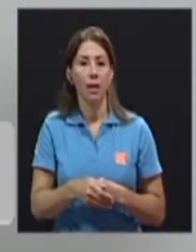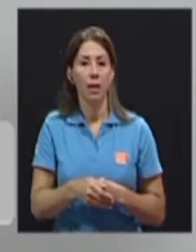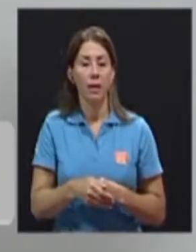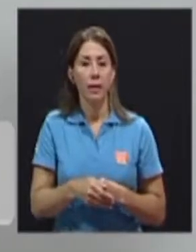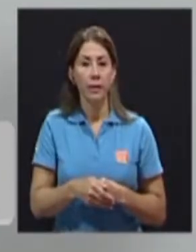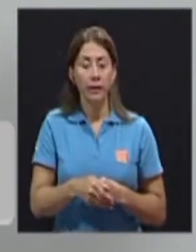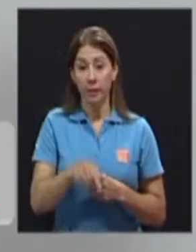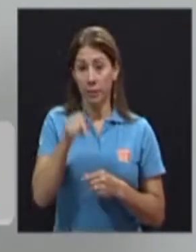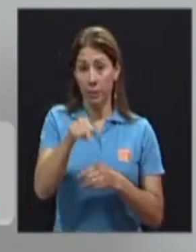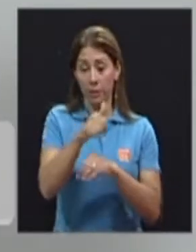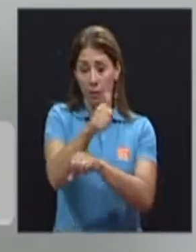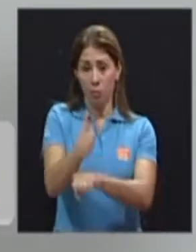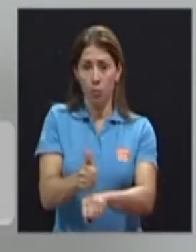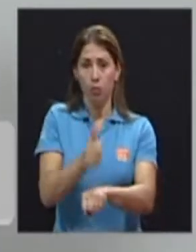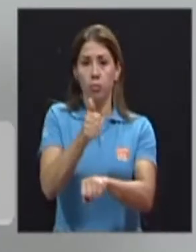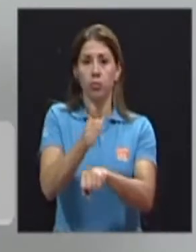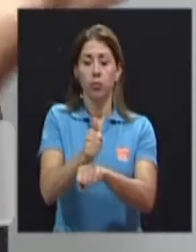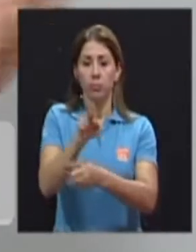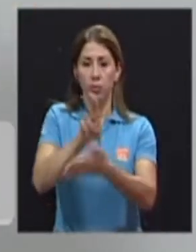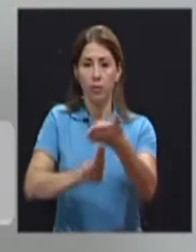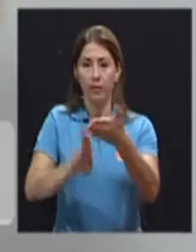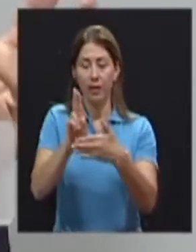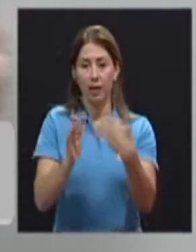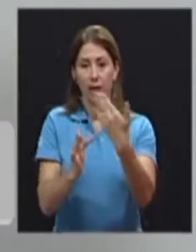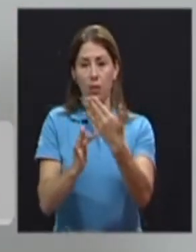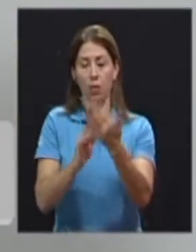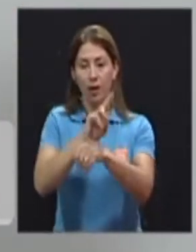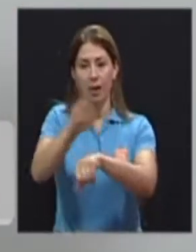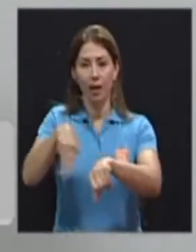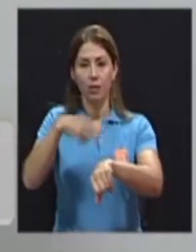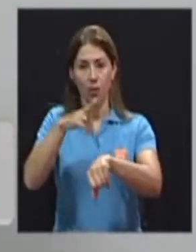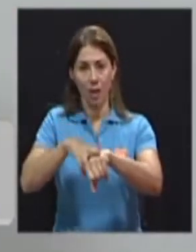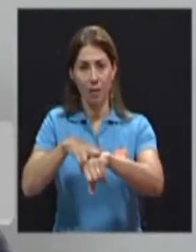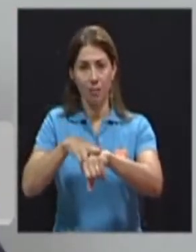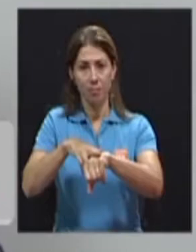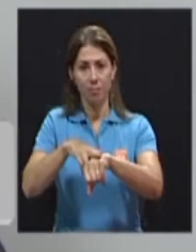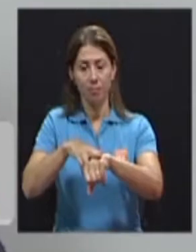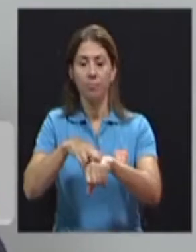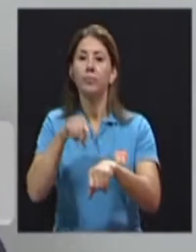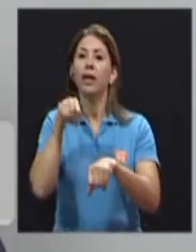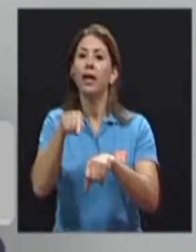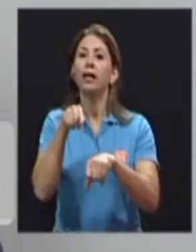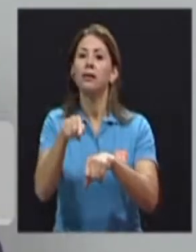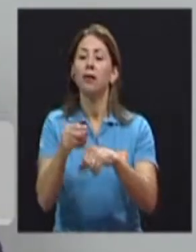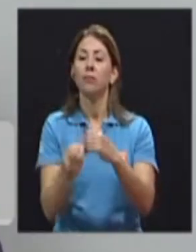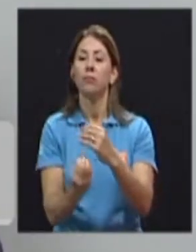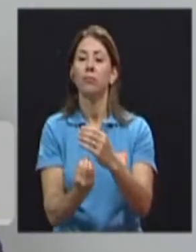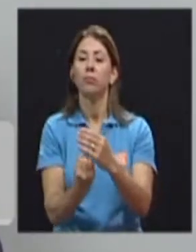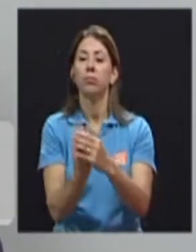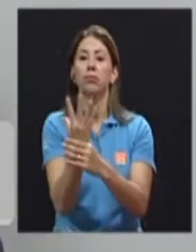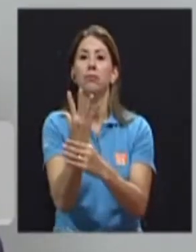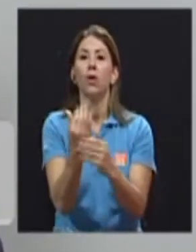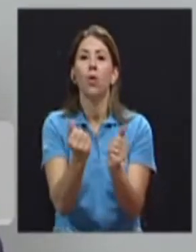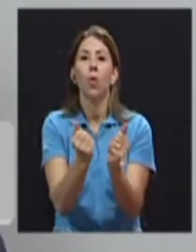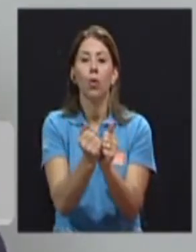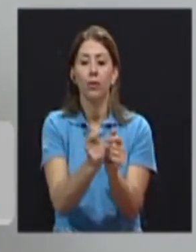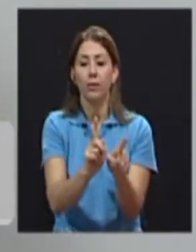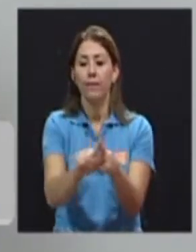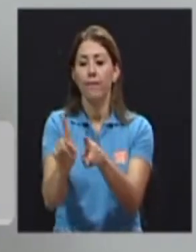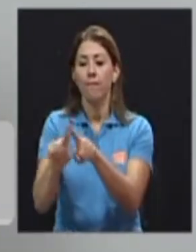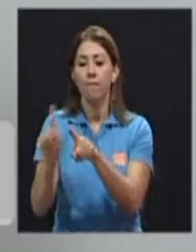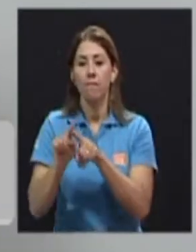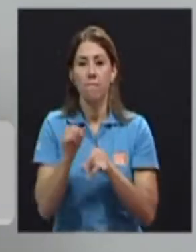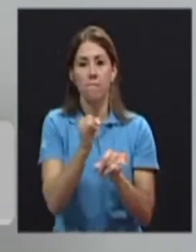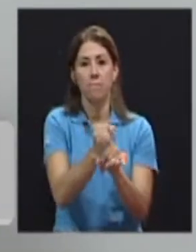esta creación de la Universidad Tecnológica Nacional se creó a partir de instituciones que ya existían,